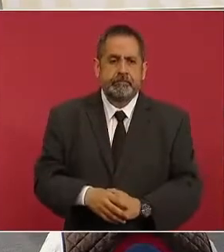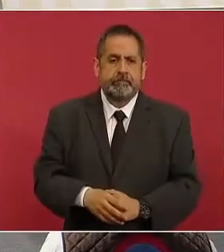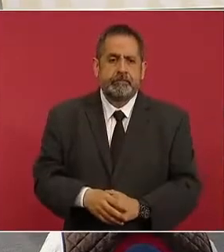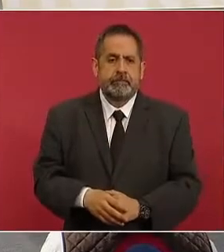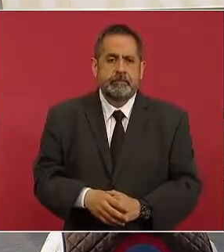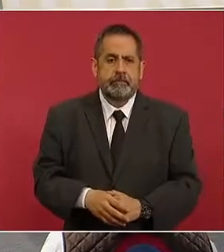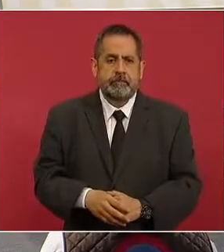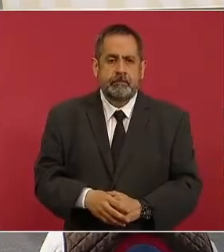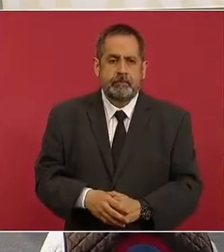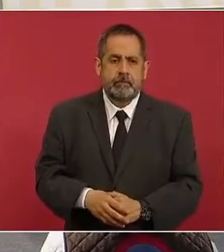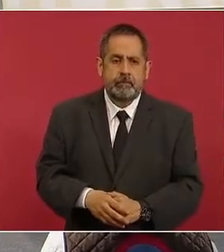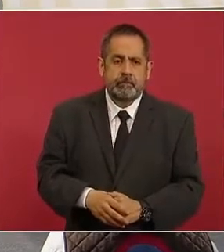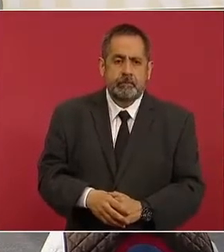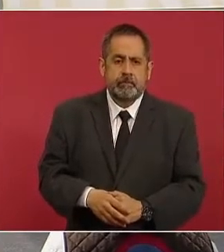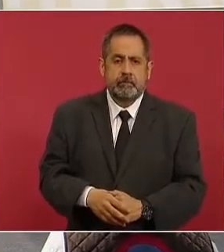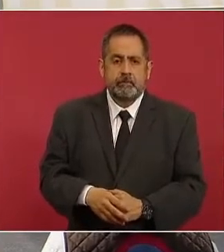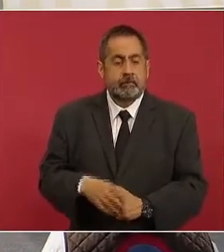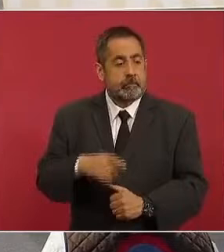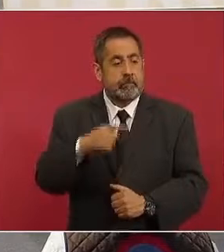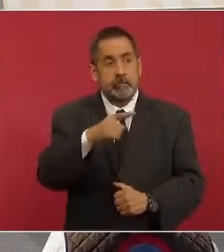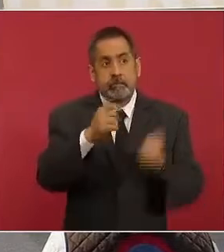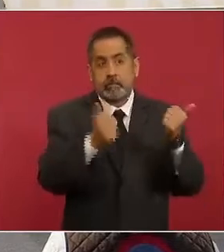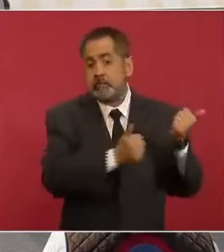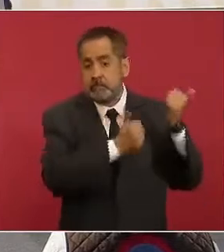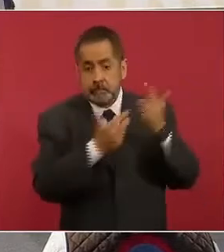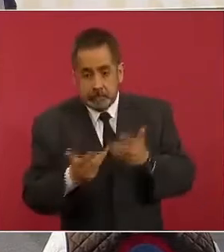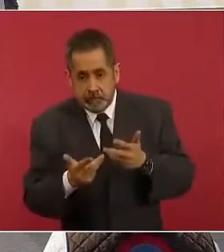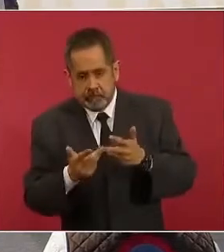Se respetarán los permisos de importación